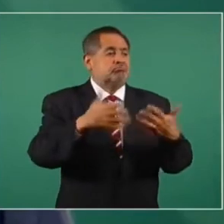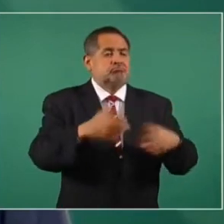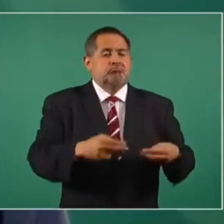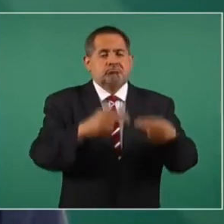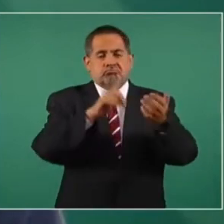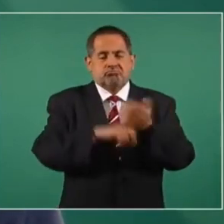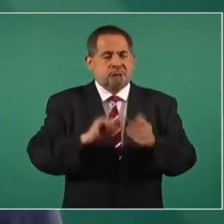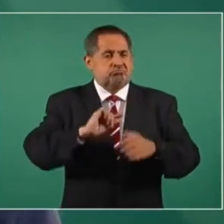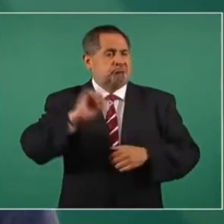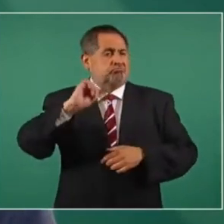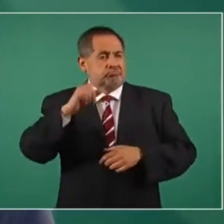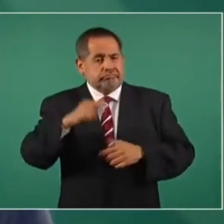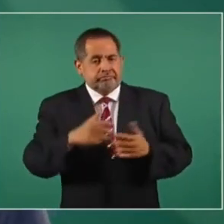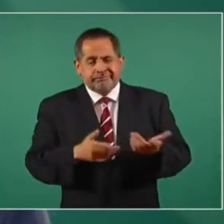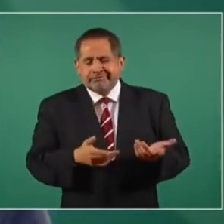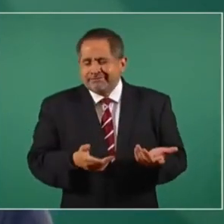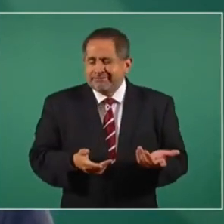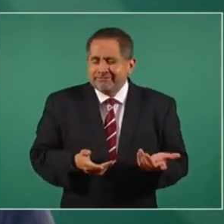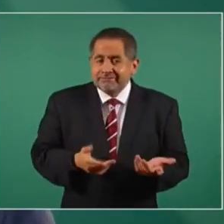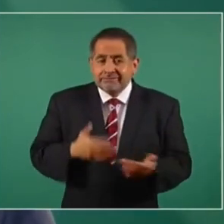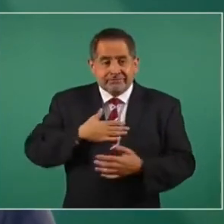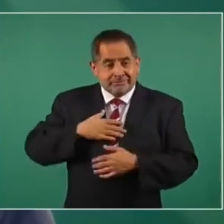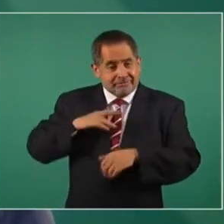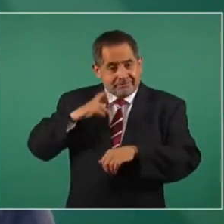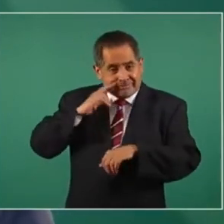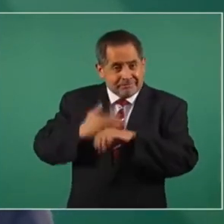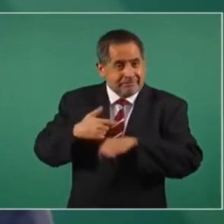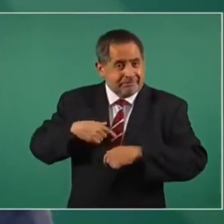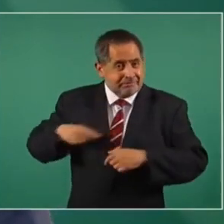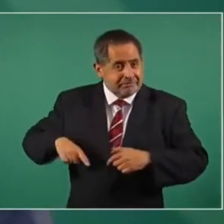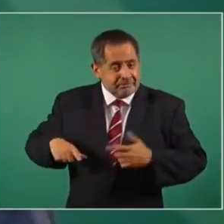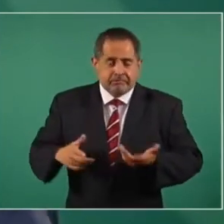de esos muy influyentes que había.